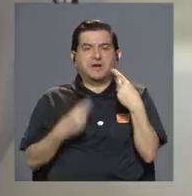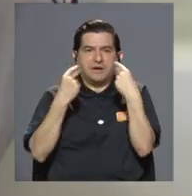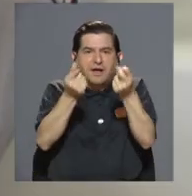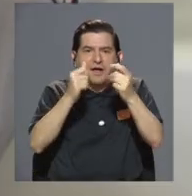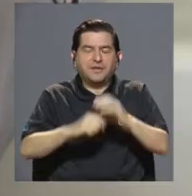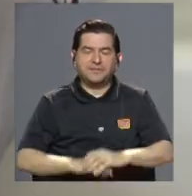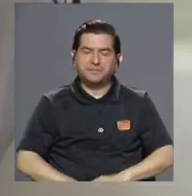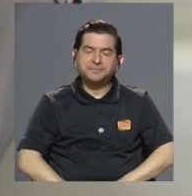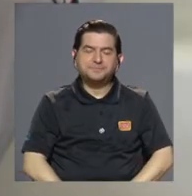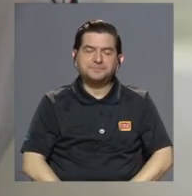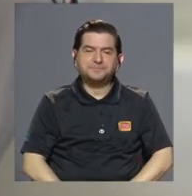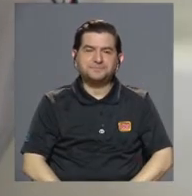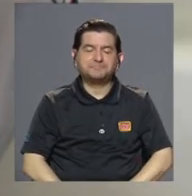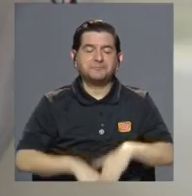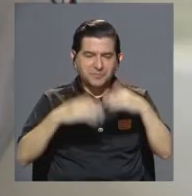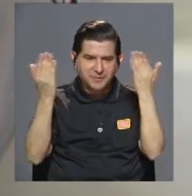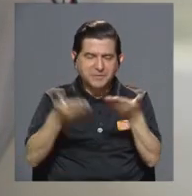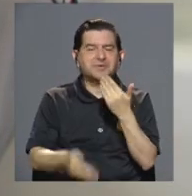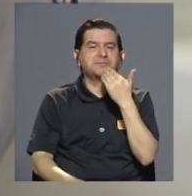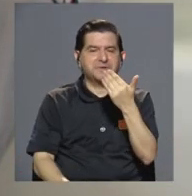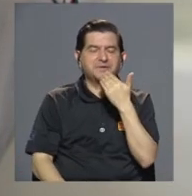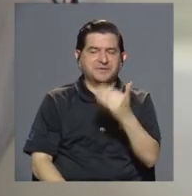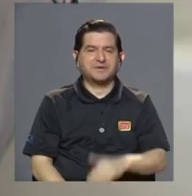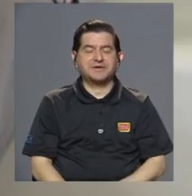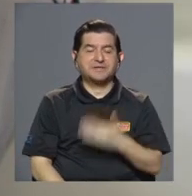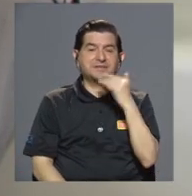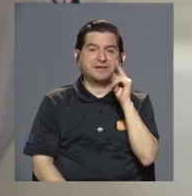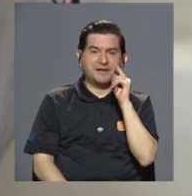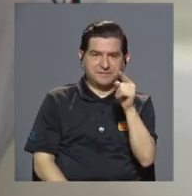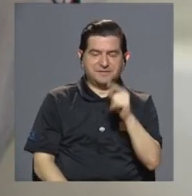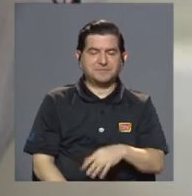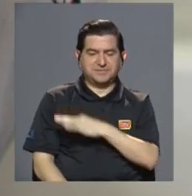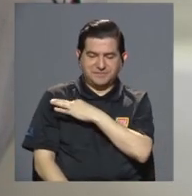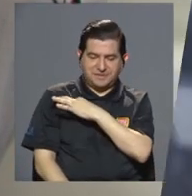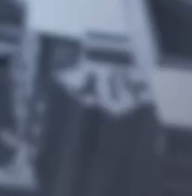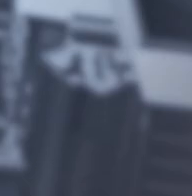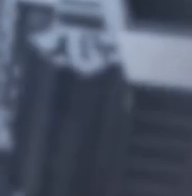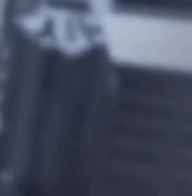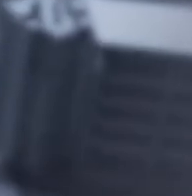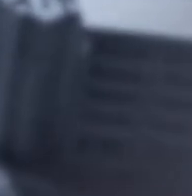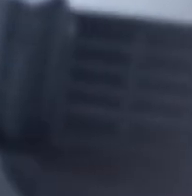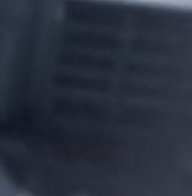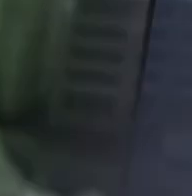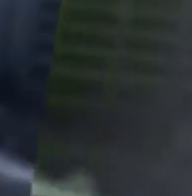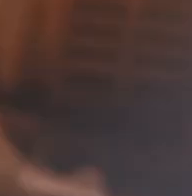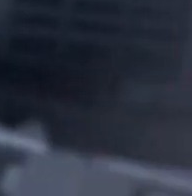Pues bienvenido y muchas gracias por estar aquí. Muchas gracias a usted, don Marlon, por la invitación. Un honor.